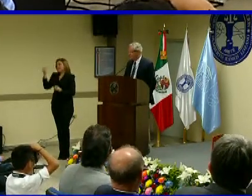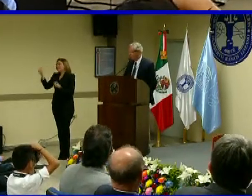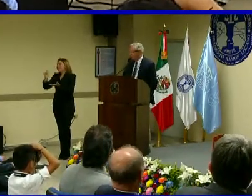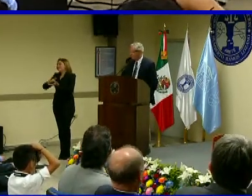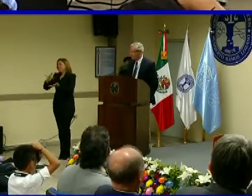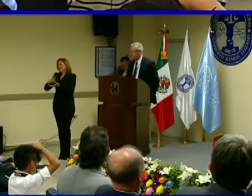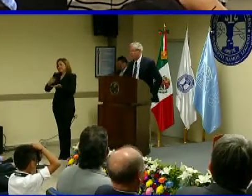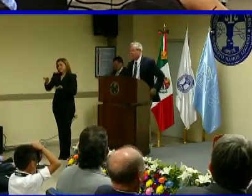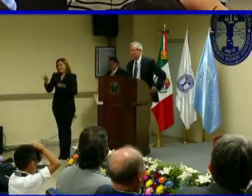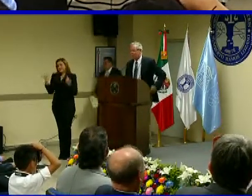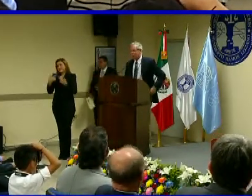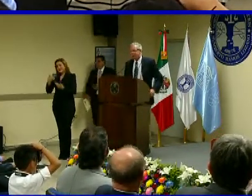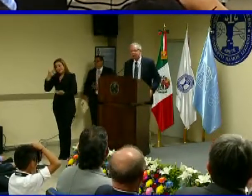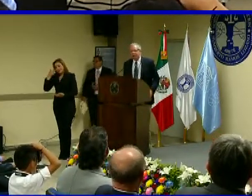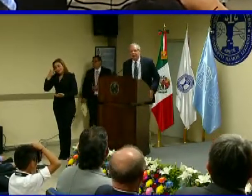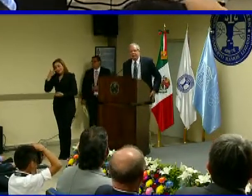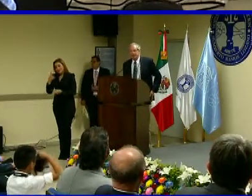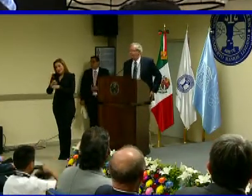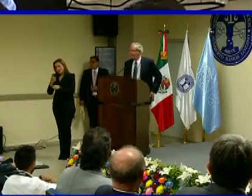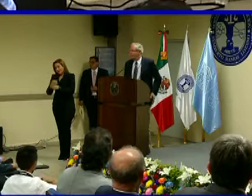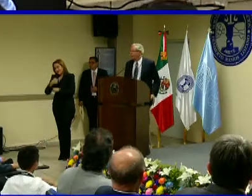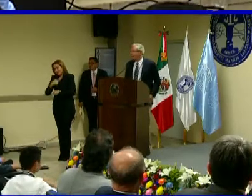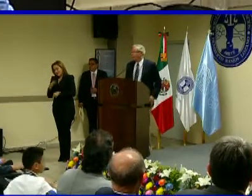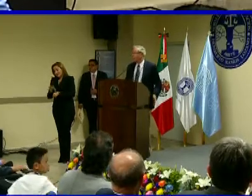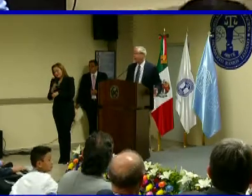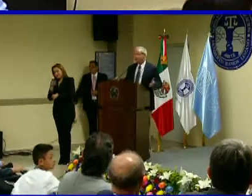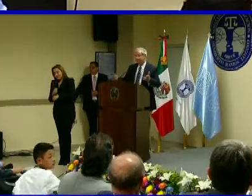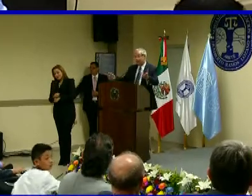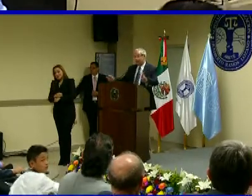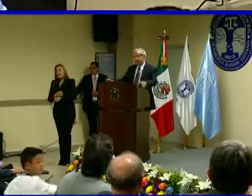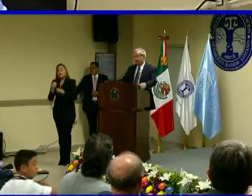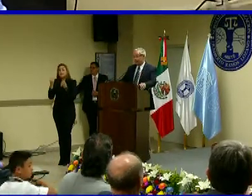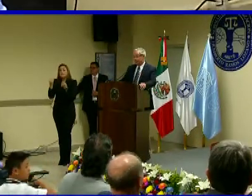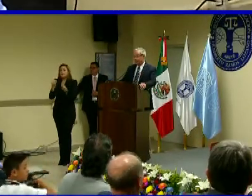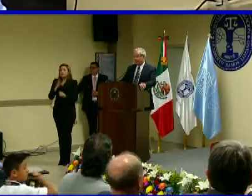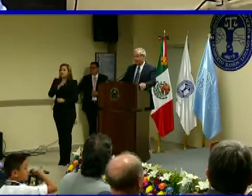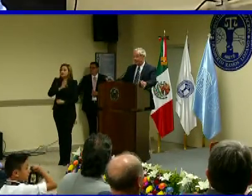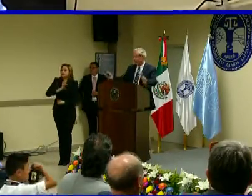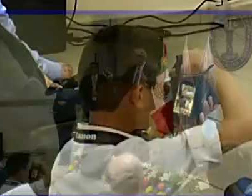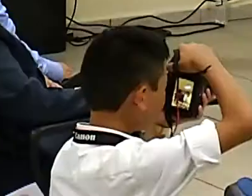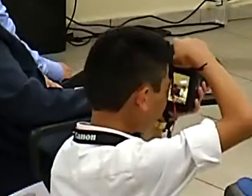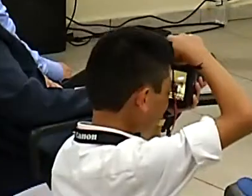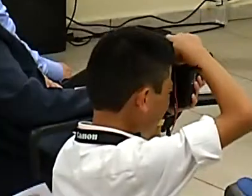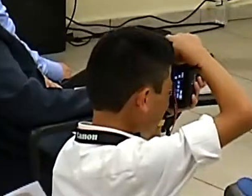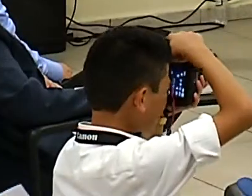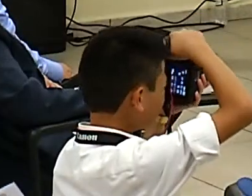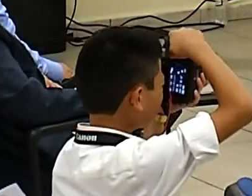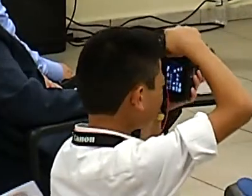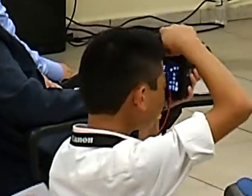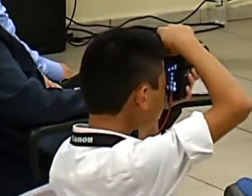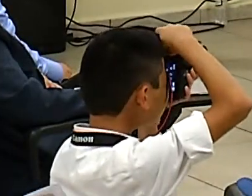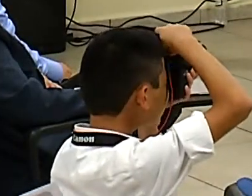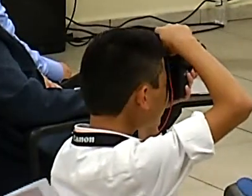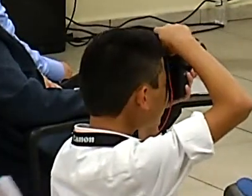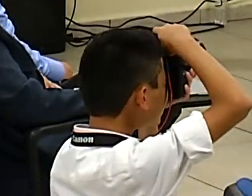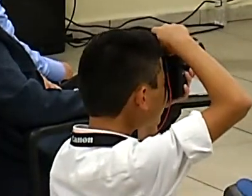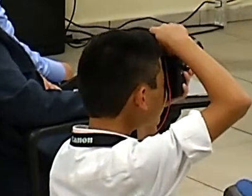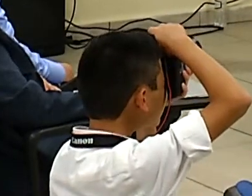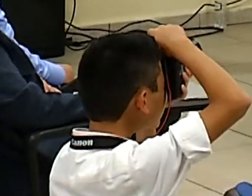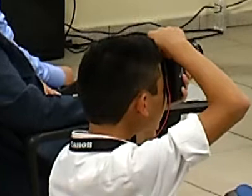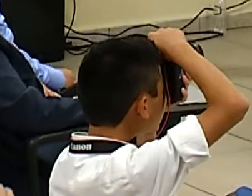Humberto, por invitarme otra vez y muchas felicidades y felicitaciones a todos ustedes con los proyectos